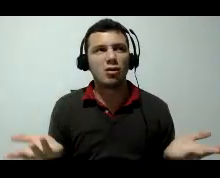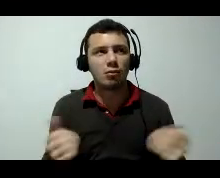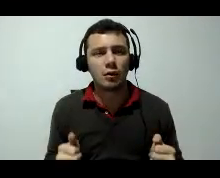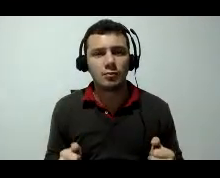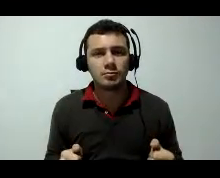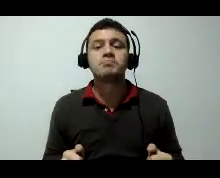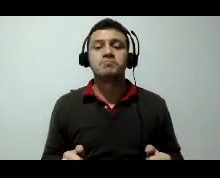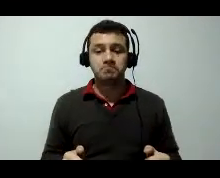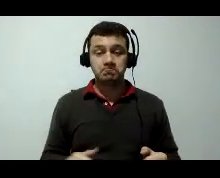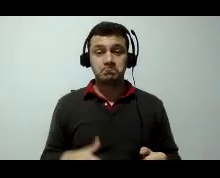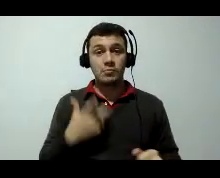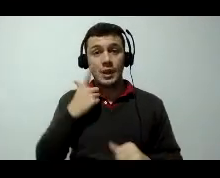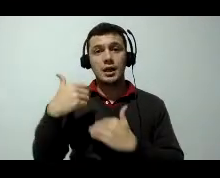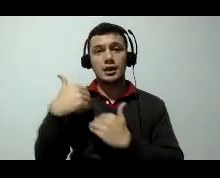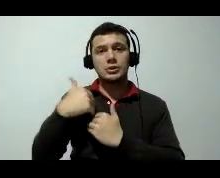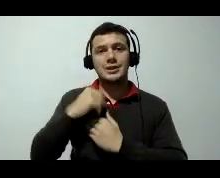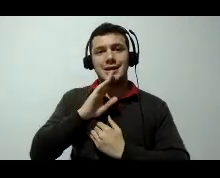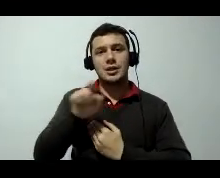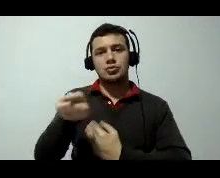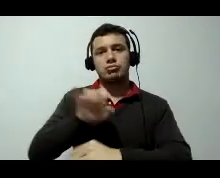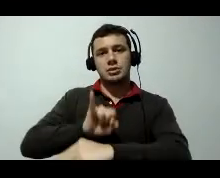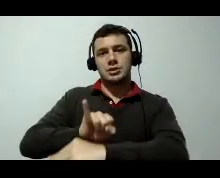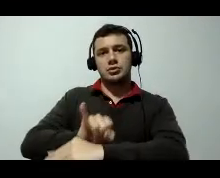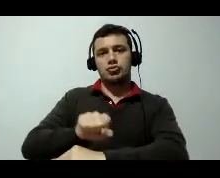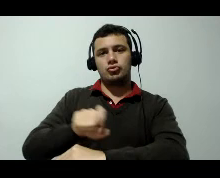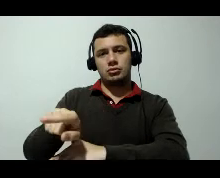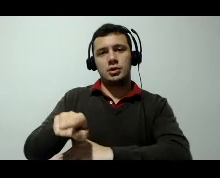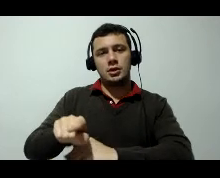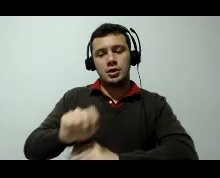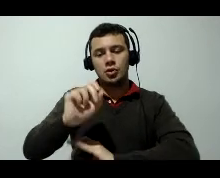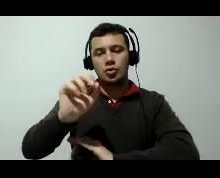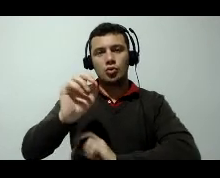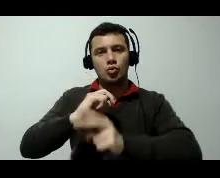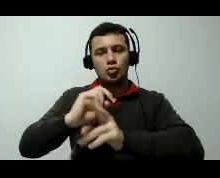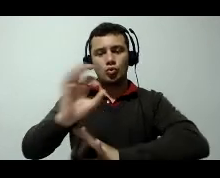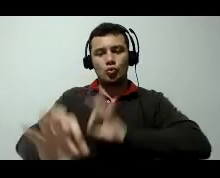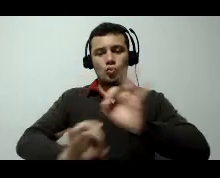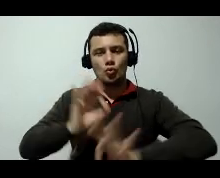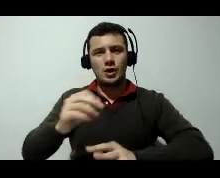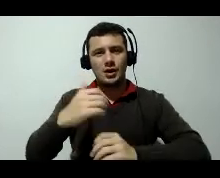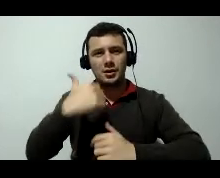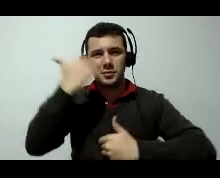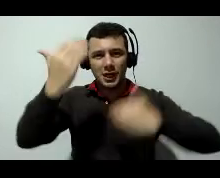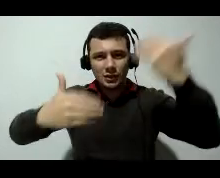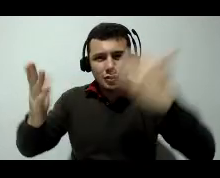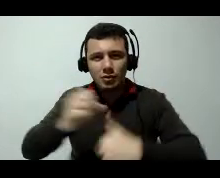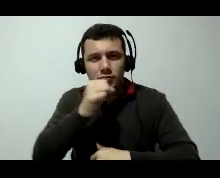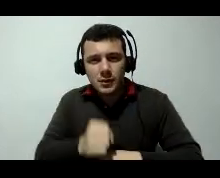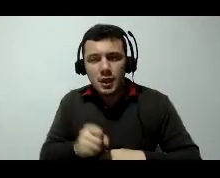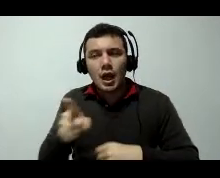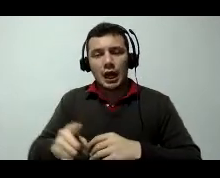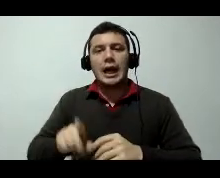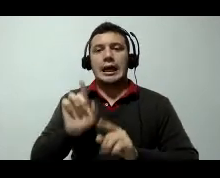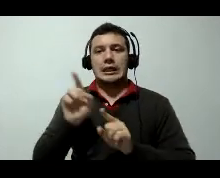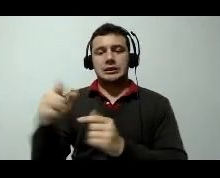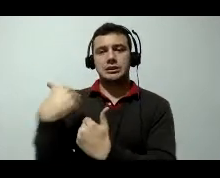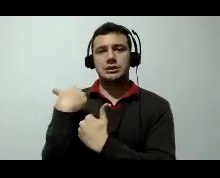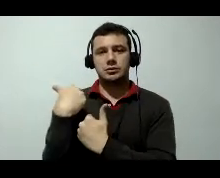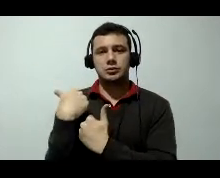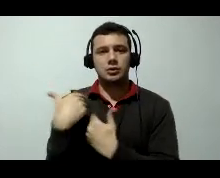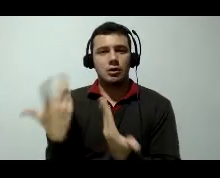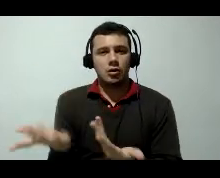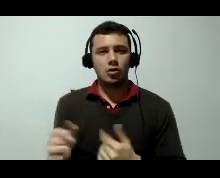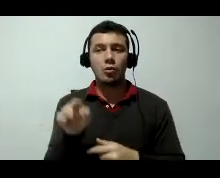la institución, ¿cierto? Tienes que mirar también cómo fueron esos convenios administrativos o laborales para la prestación